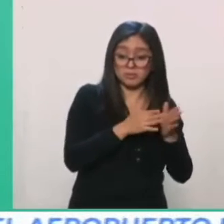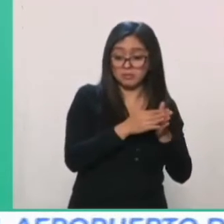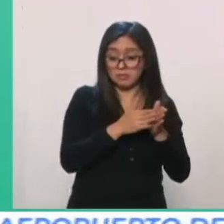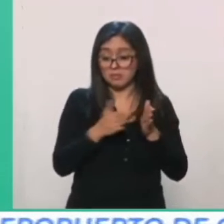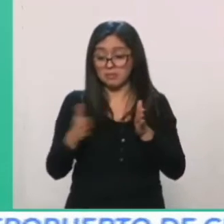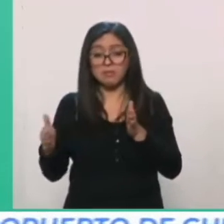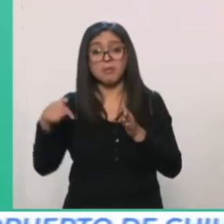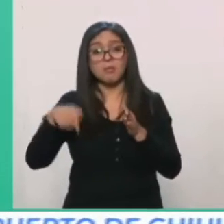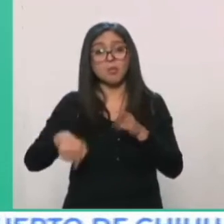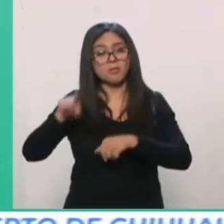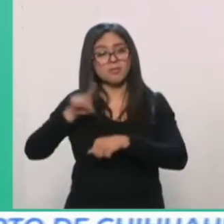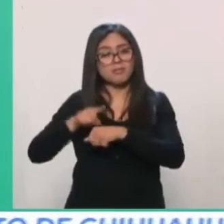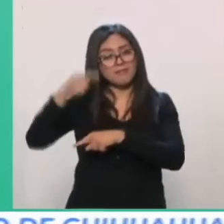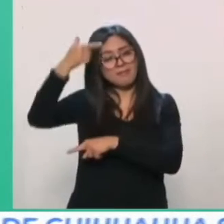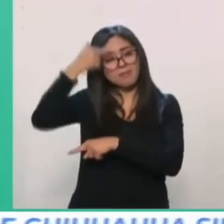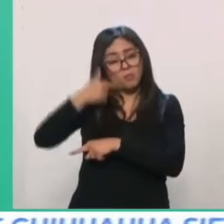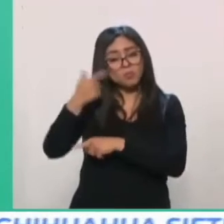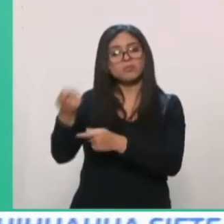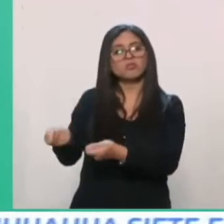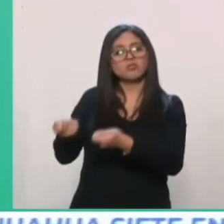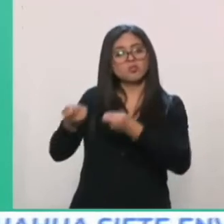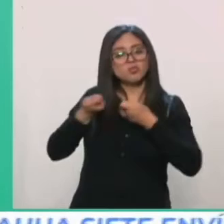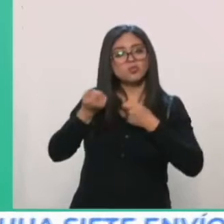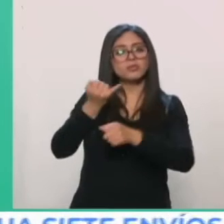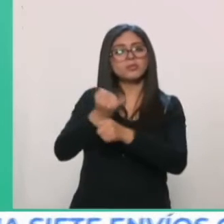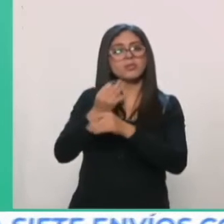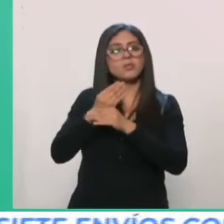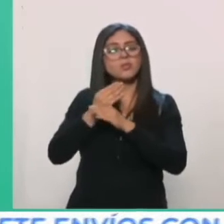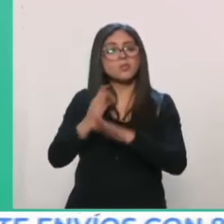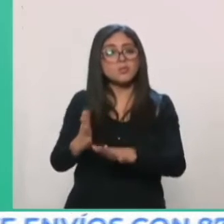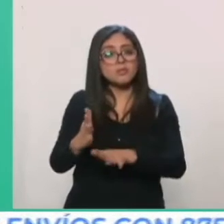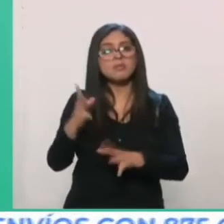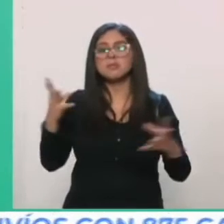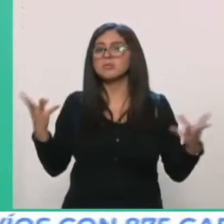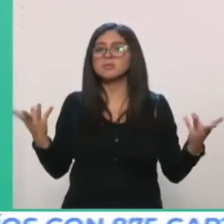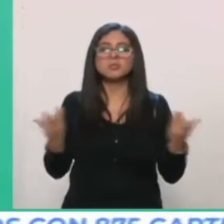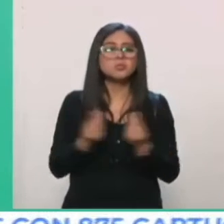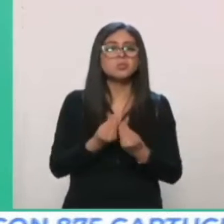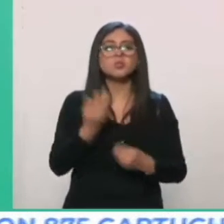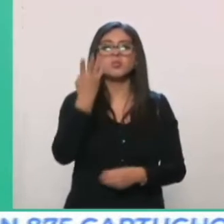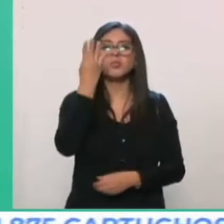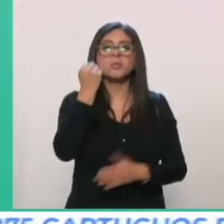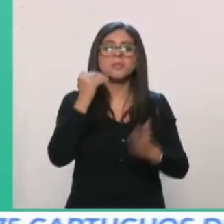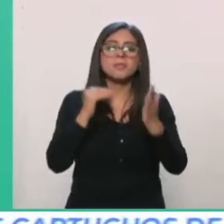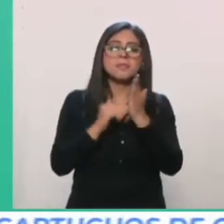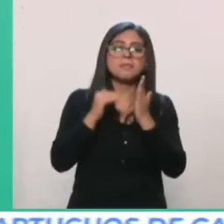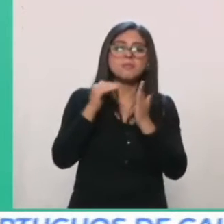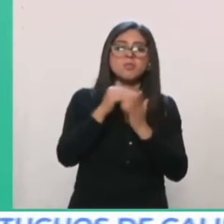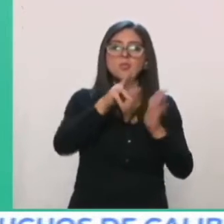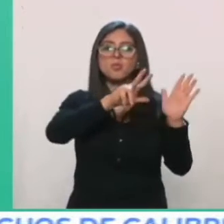la madrugada de hoy que me pasaron el registro, llevamos